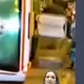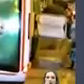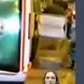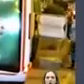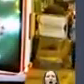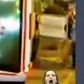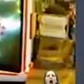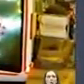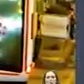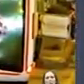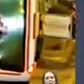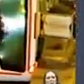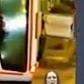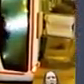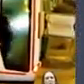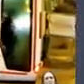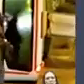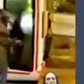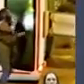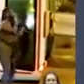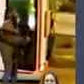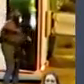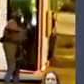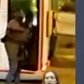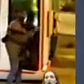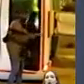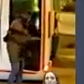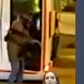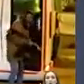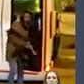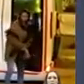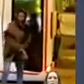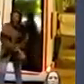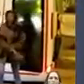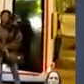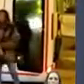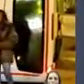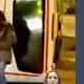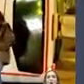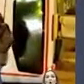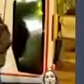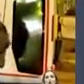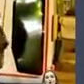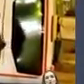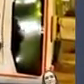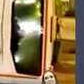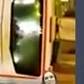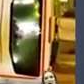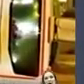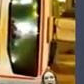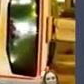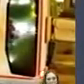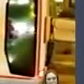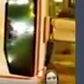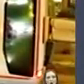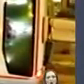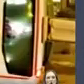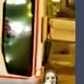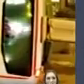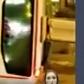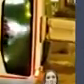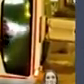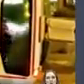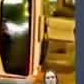algunas lesiones leves en el lugar donde ocurrió el accidente. Sí, 2 personas, 2 madres de familia que acompañaban a estos menores, tuvieron que